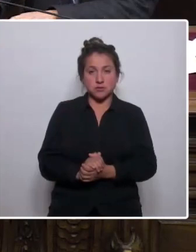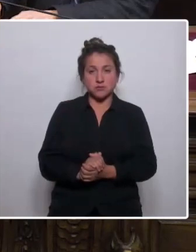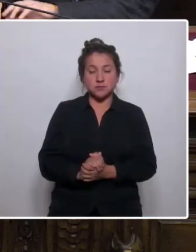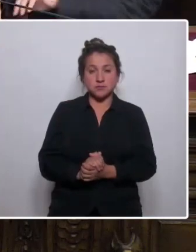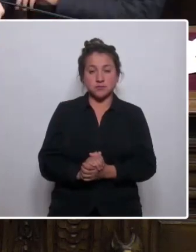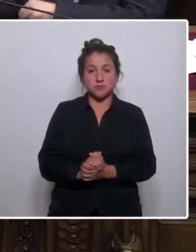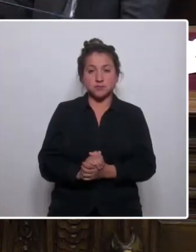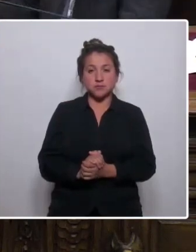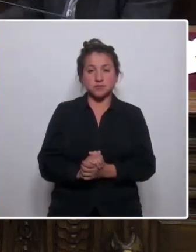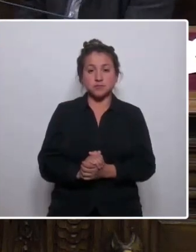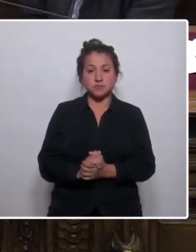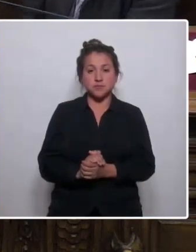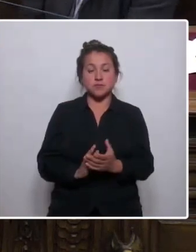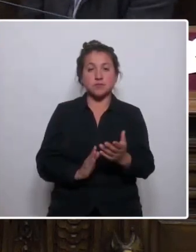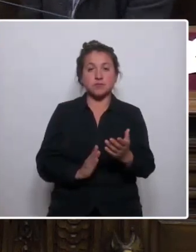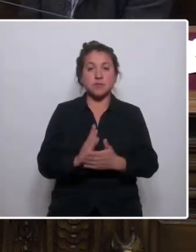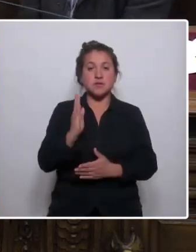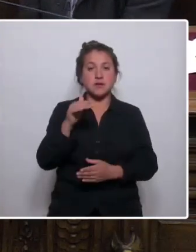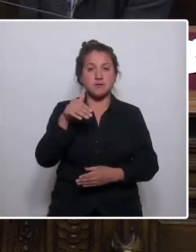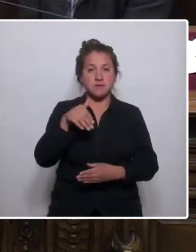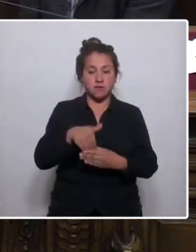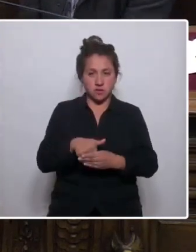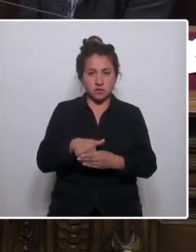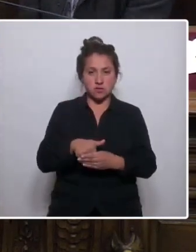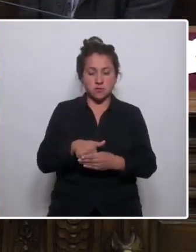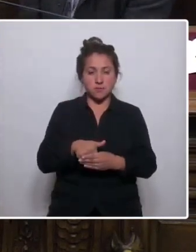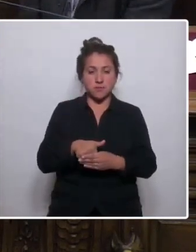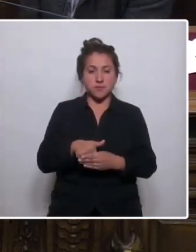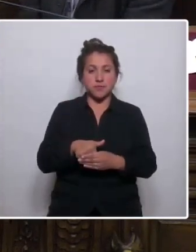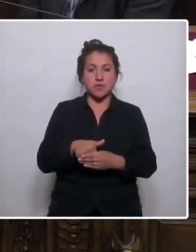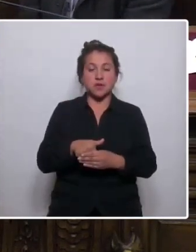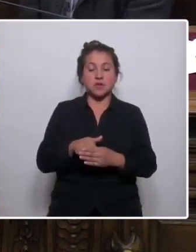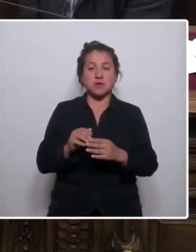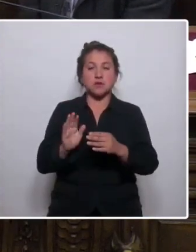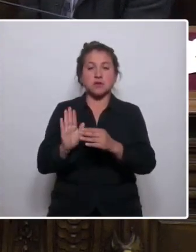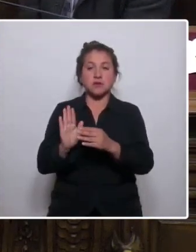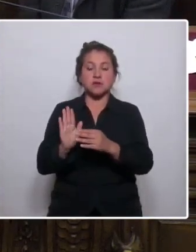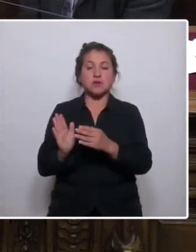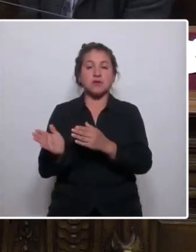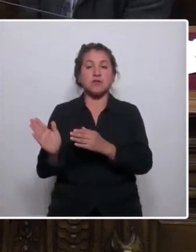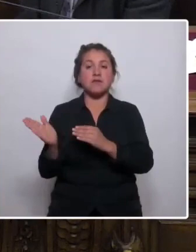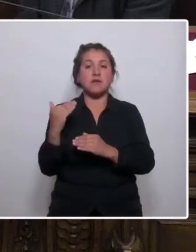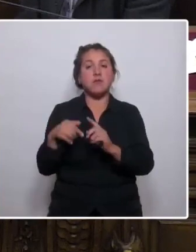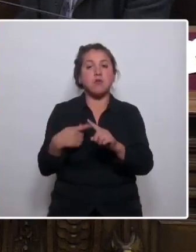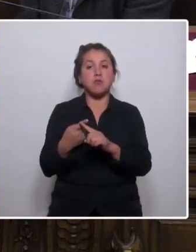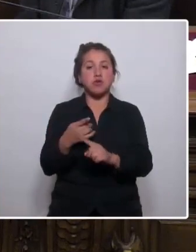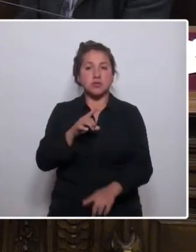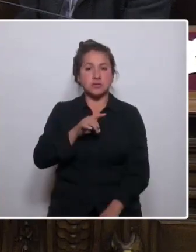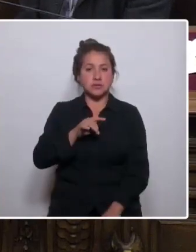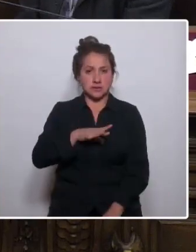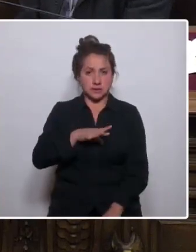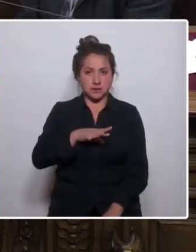Se abre la votación. Es una enmienda formulada por Vamos por Chile.